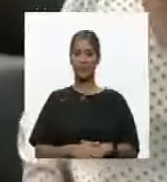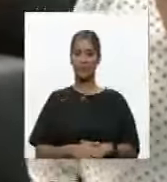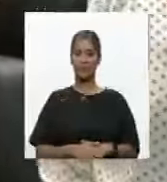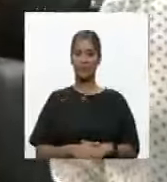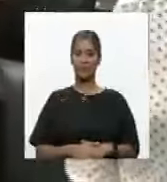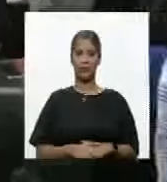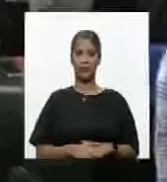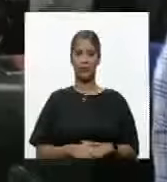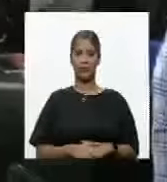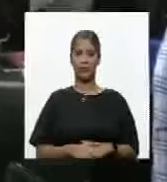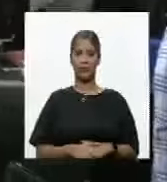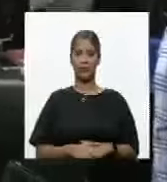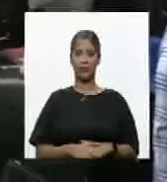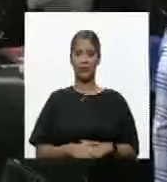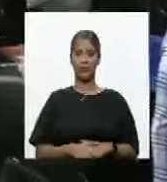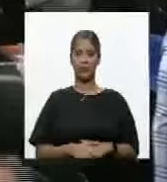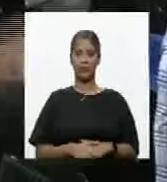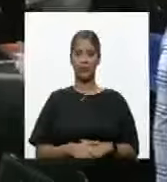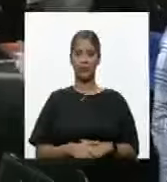¡Vamos!